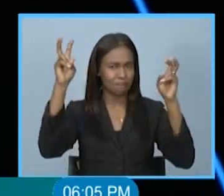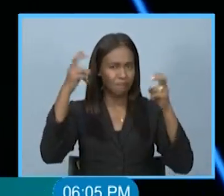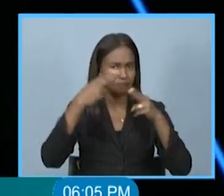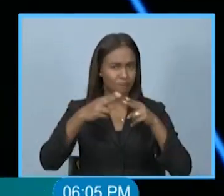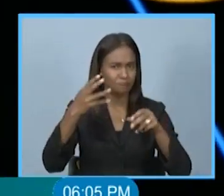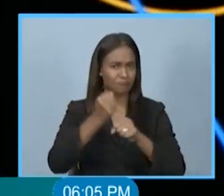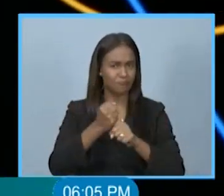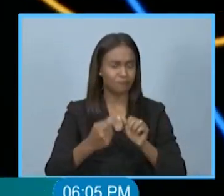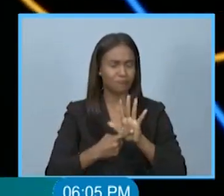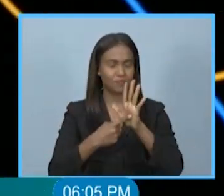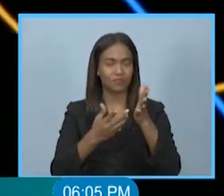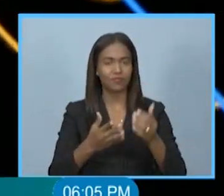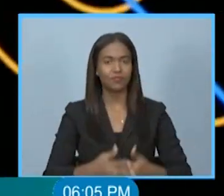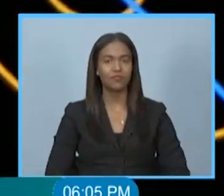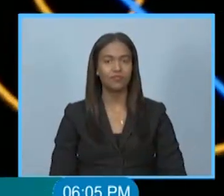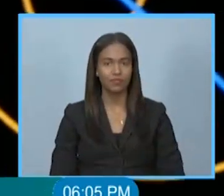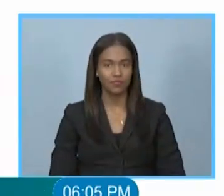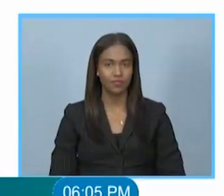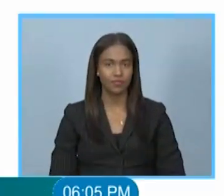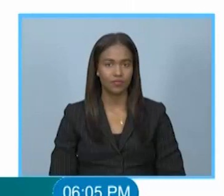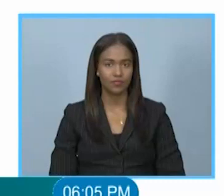veamos los principales titulares